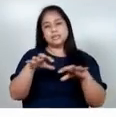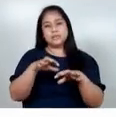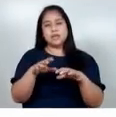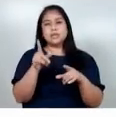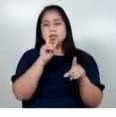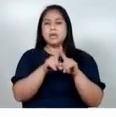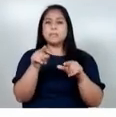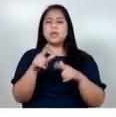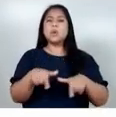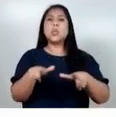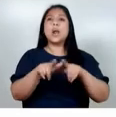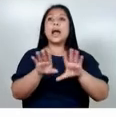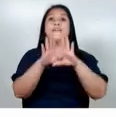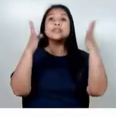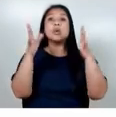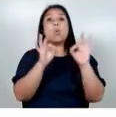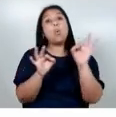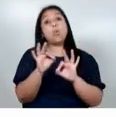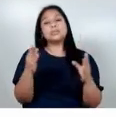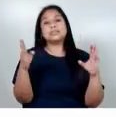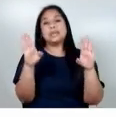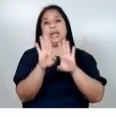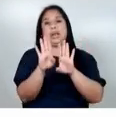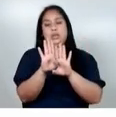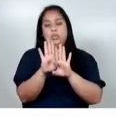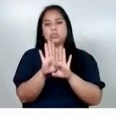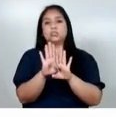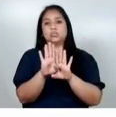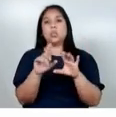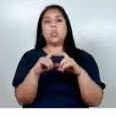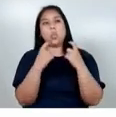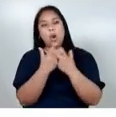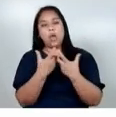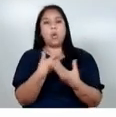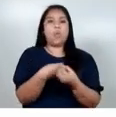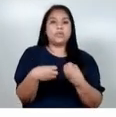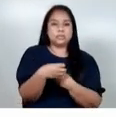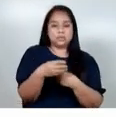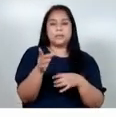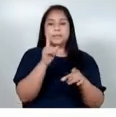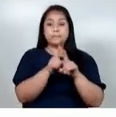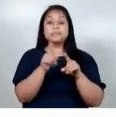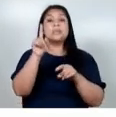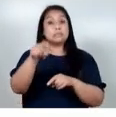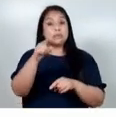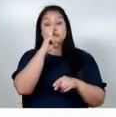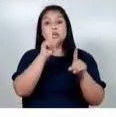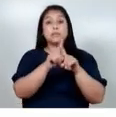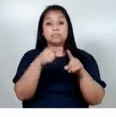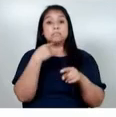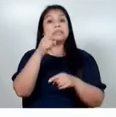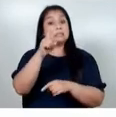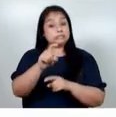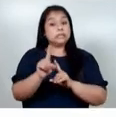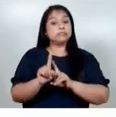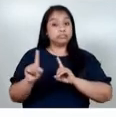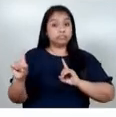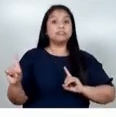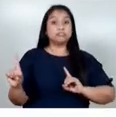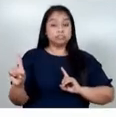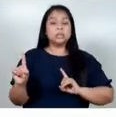actividades, tanto en lugares abiertos como en lugares cerrados. No obstante, es recomendable mantener el distanciamiento